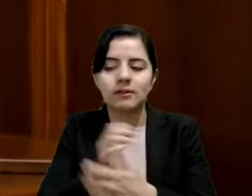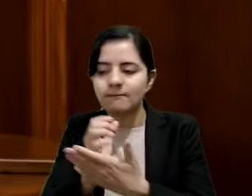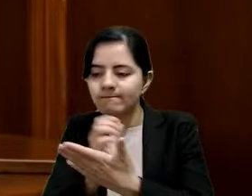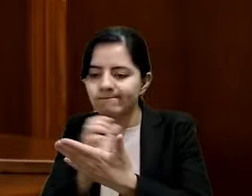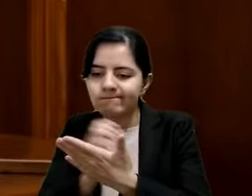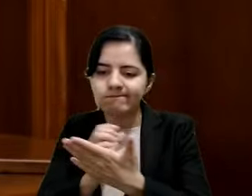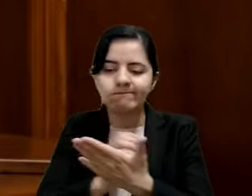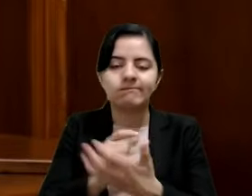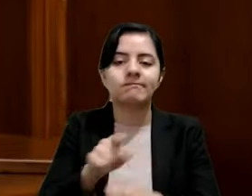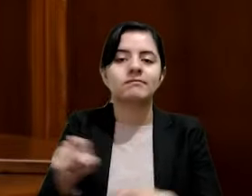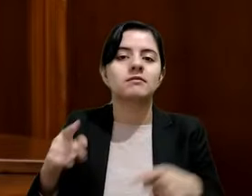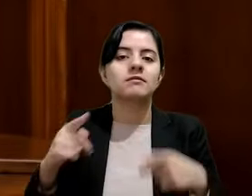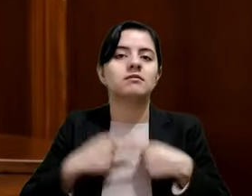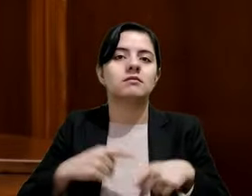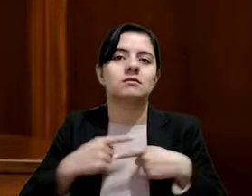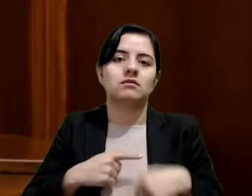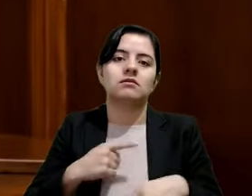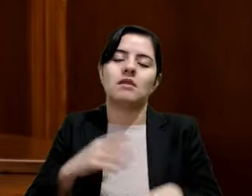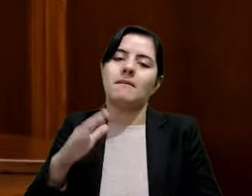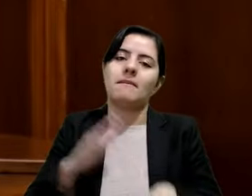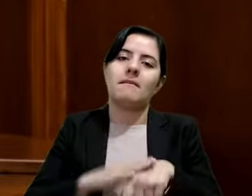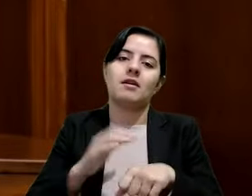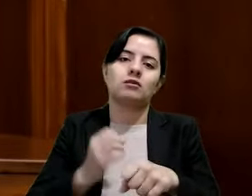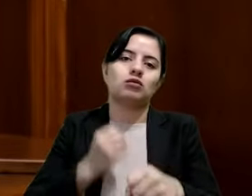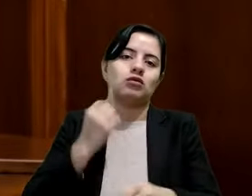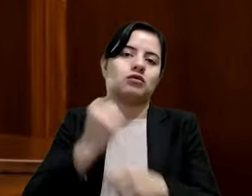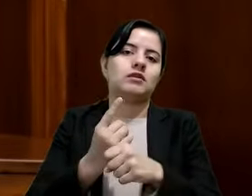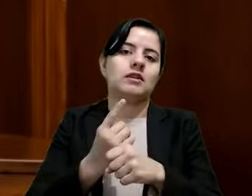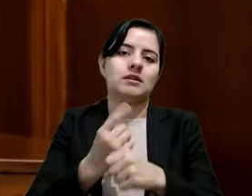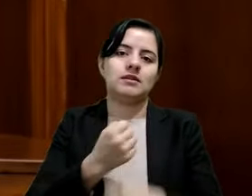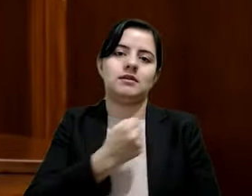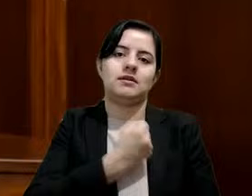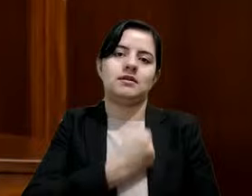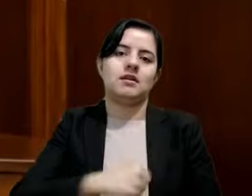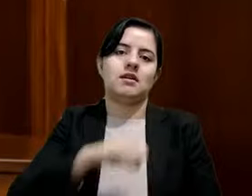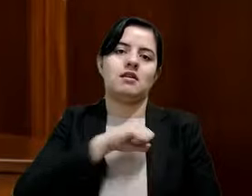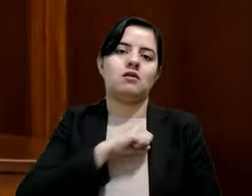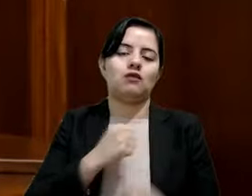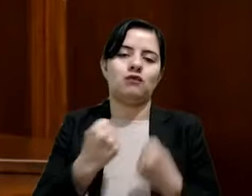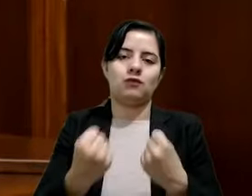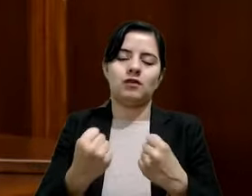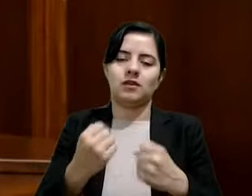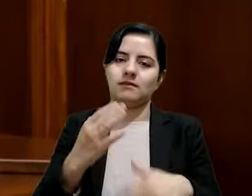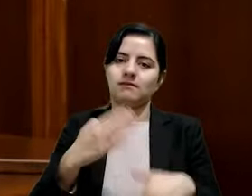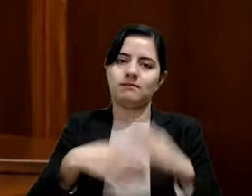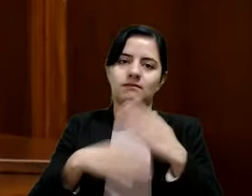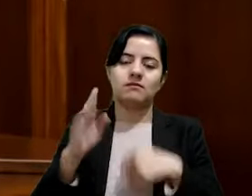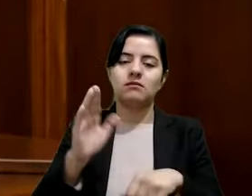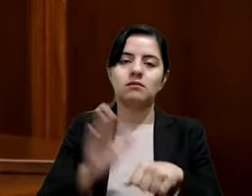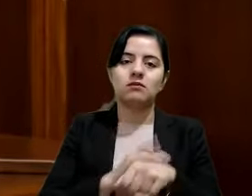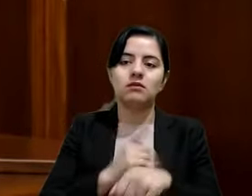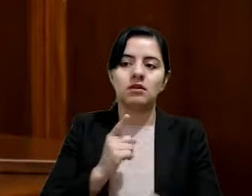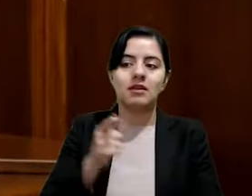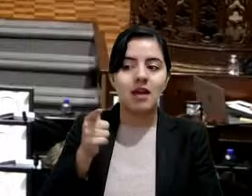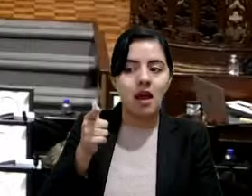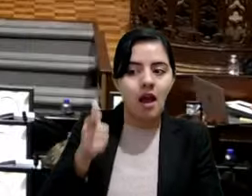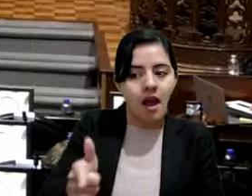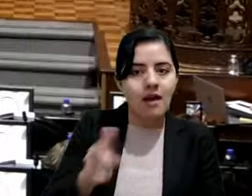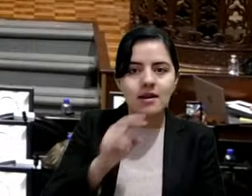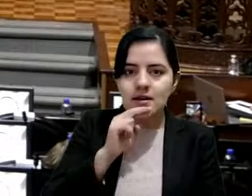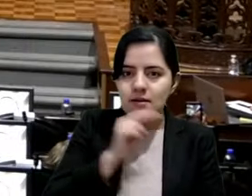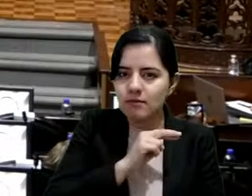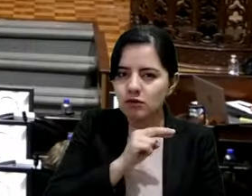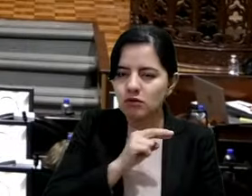pacientes mayores oportunidades para una recuperación exitosa porque la detección es vida otro